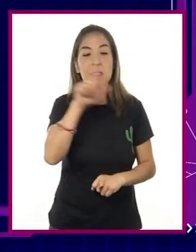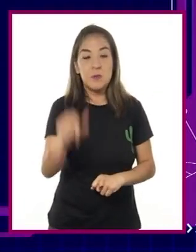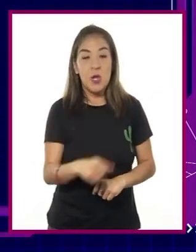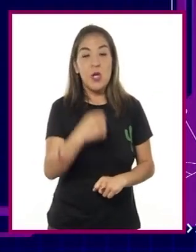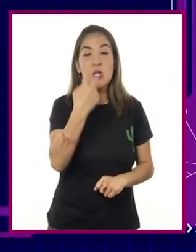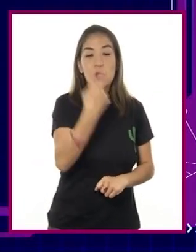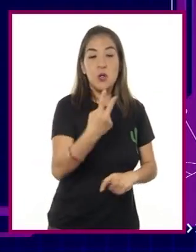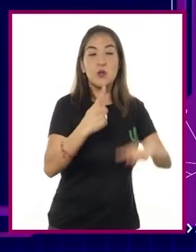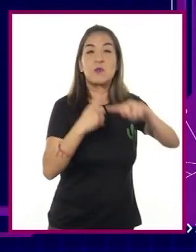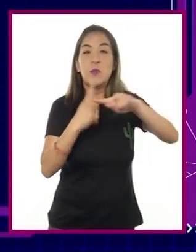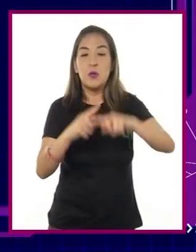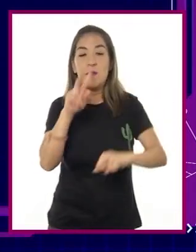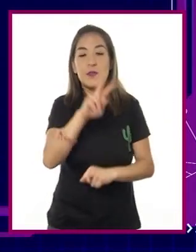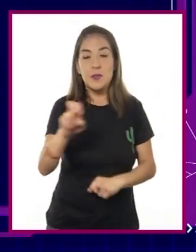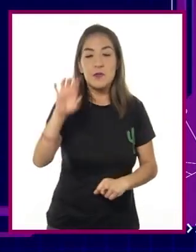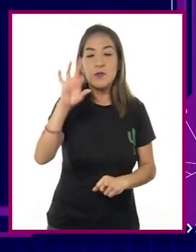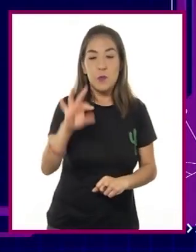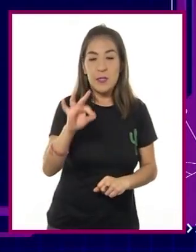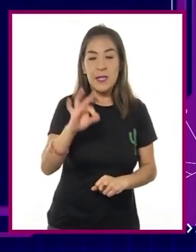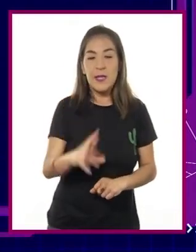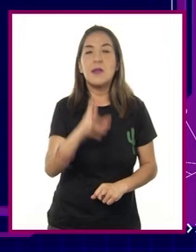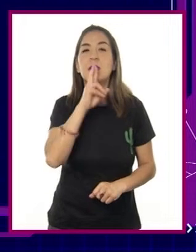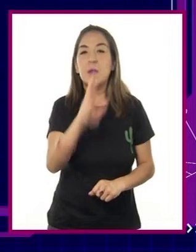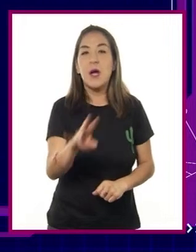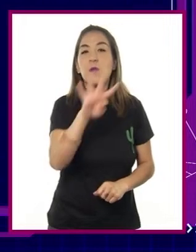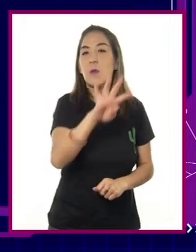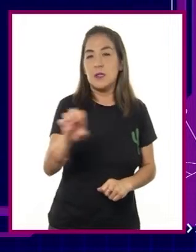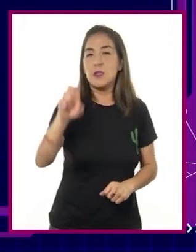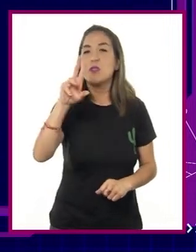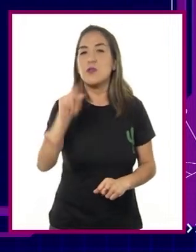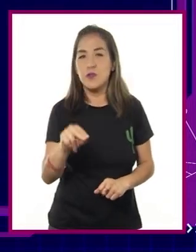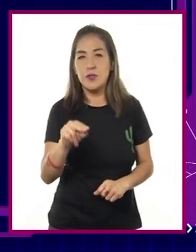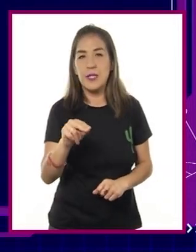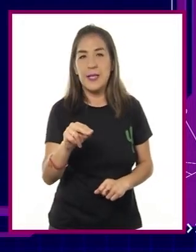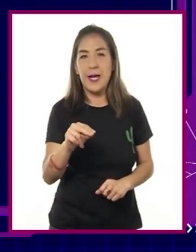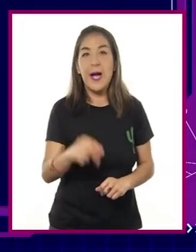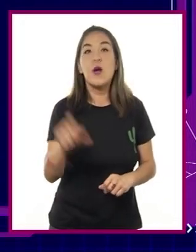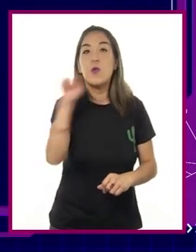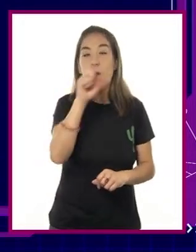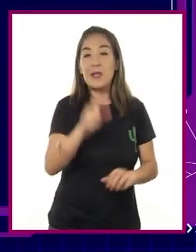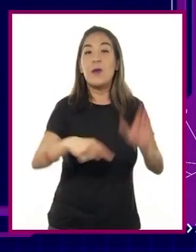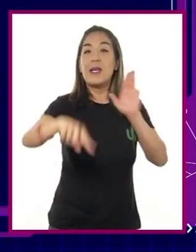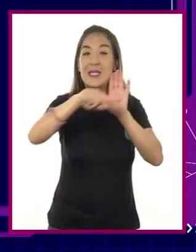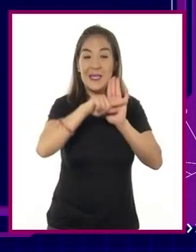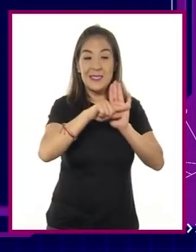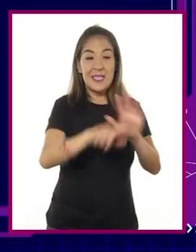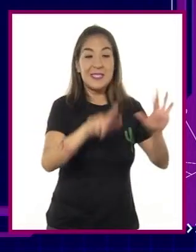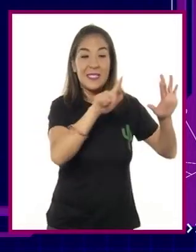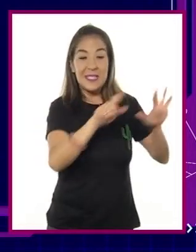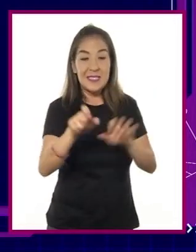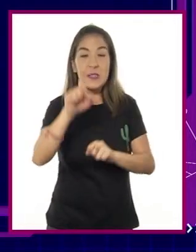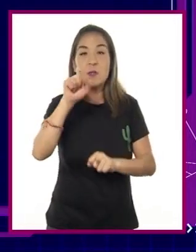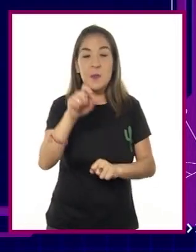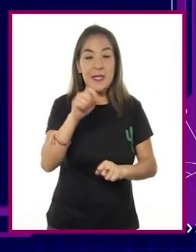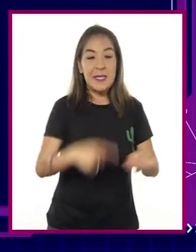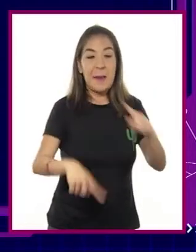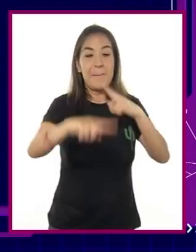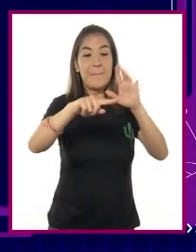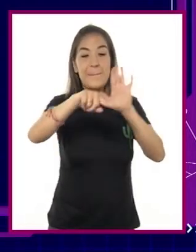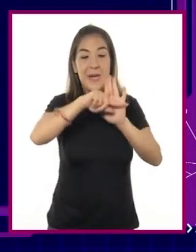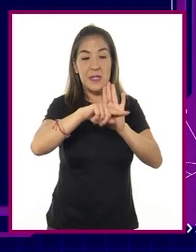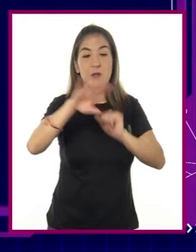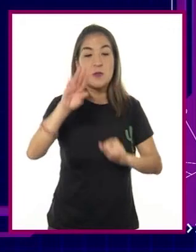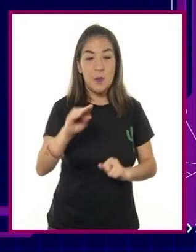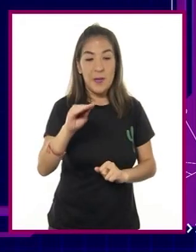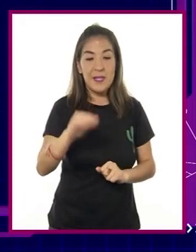por 240 da como resultado 480. Al restar 720 menos 90 es